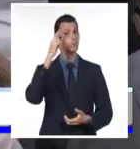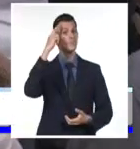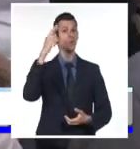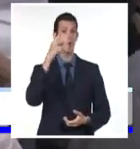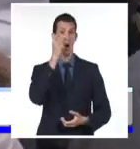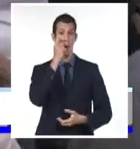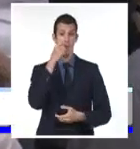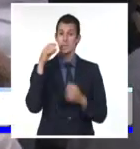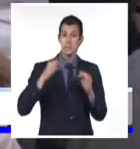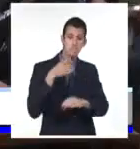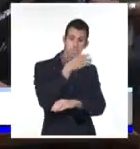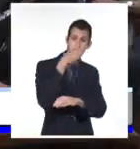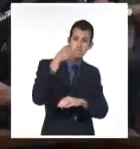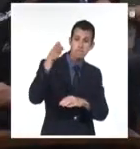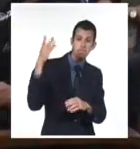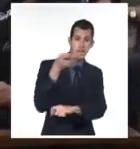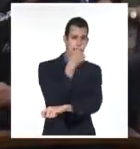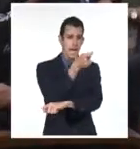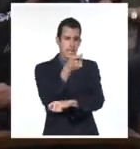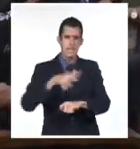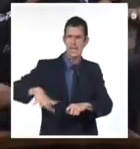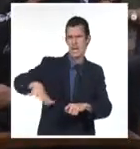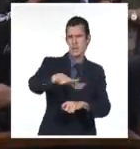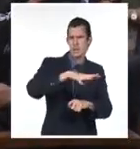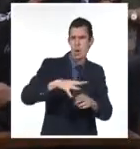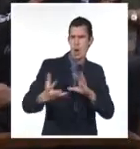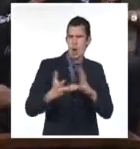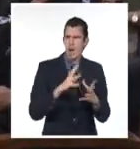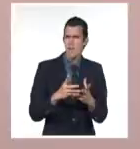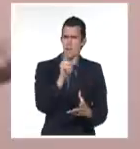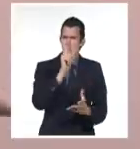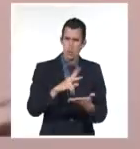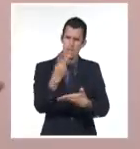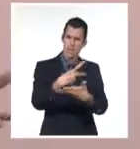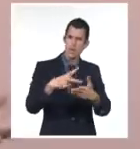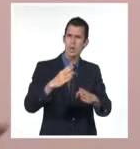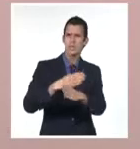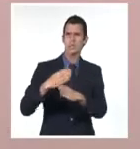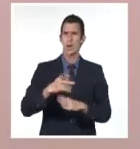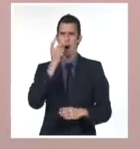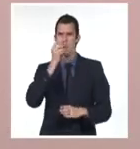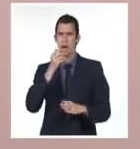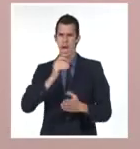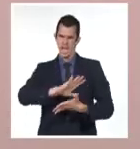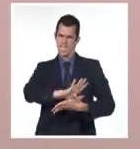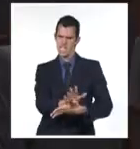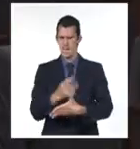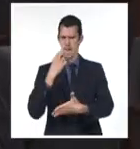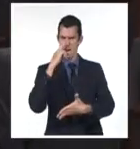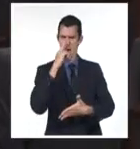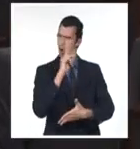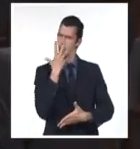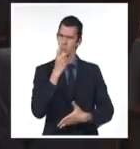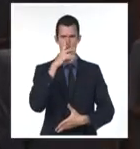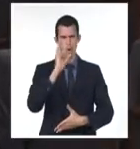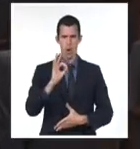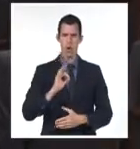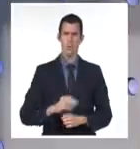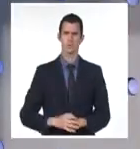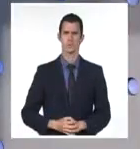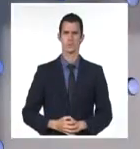Avilés fue un luchador en contra del racismo y uno de sus propósitos fundamentales estaba en enaltecer los valores humanos desde edades